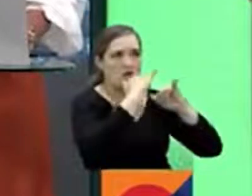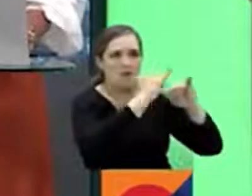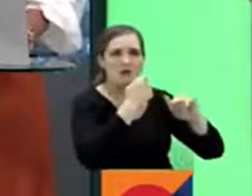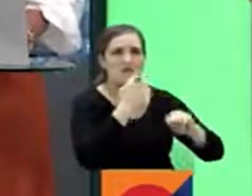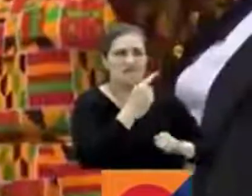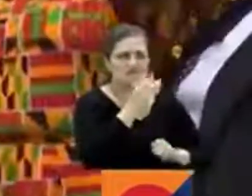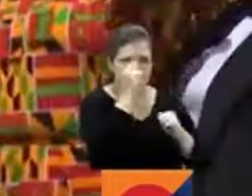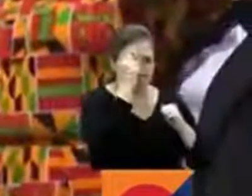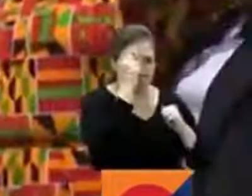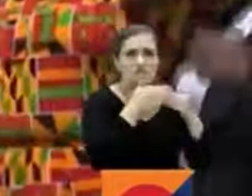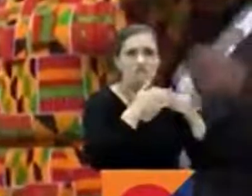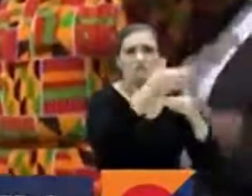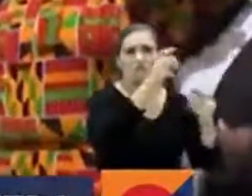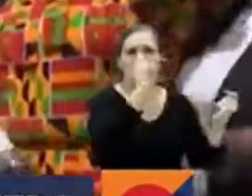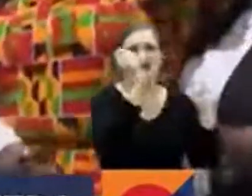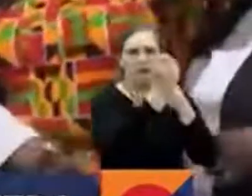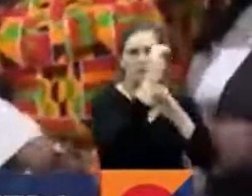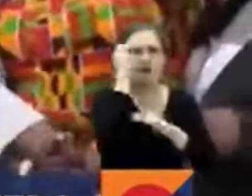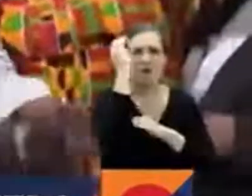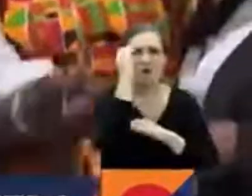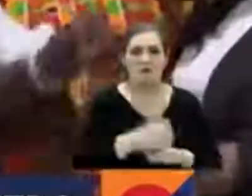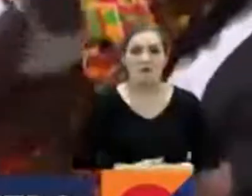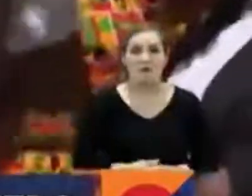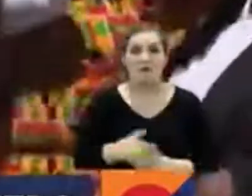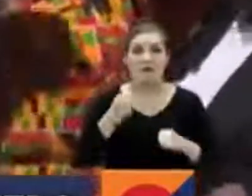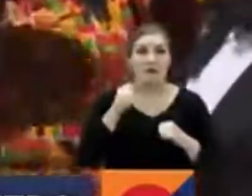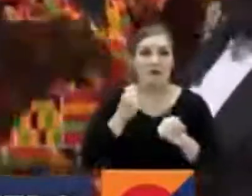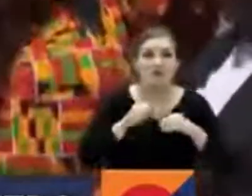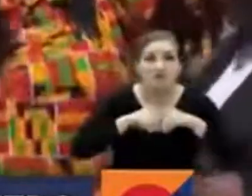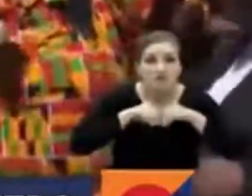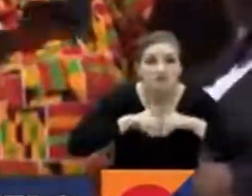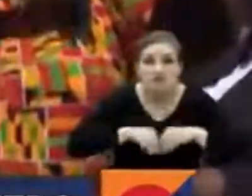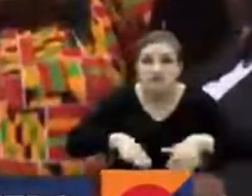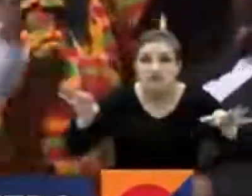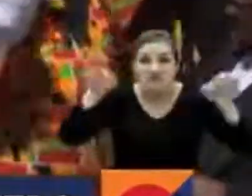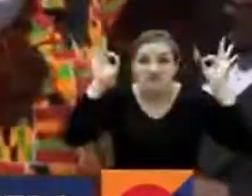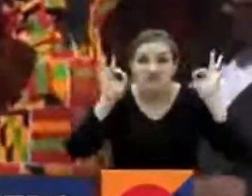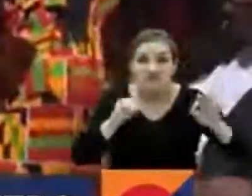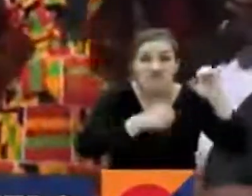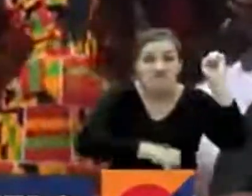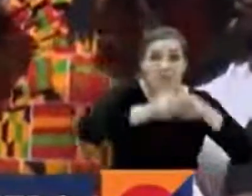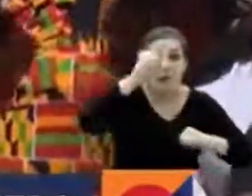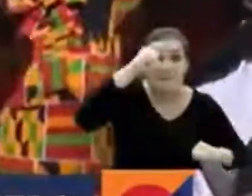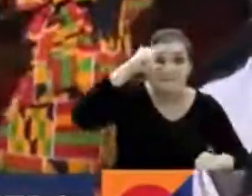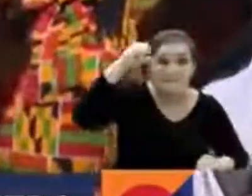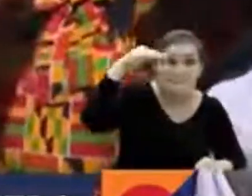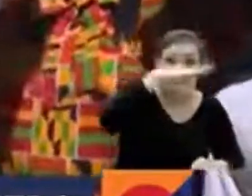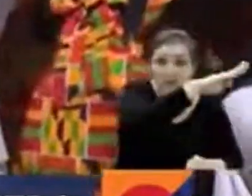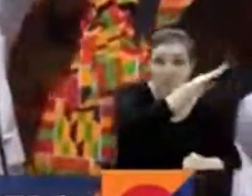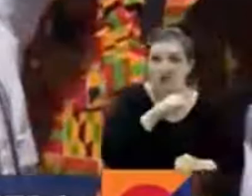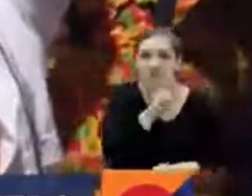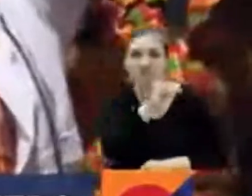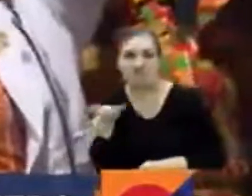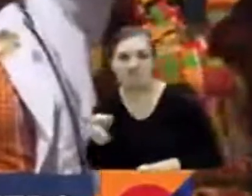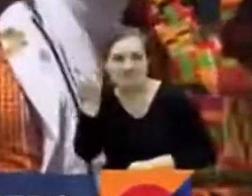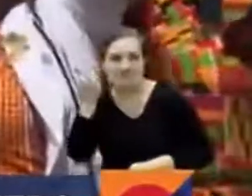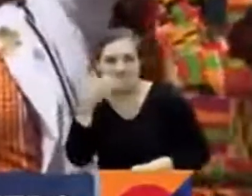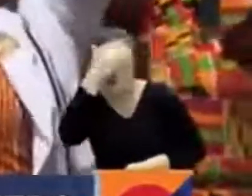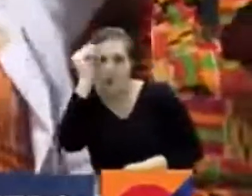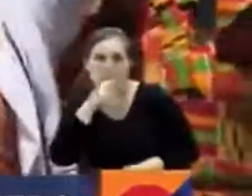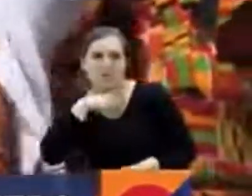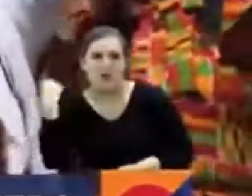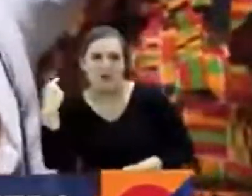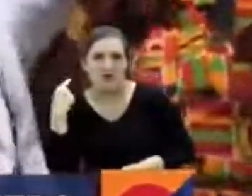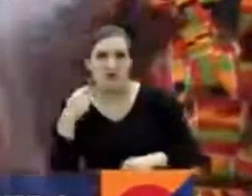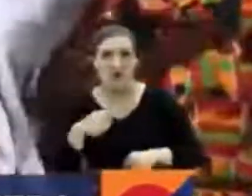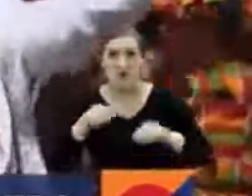cambio. Tan pronto se conoció que Gustavo Petro venció a Rodolfo Hernández en la segunda vuelta presidencial de Colombia, presidentes y líderes del mundo